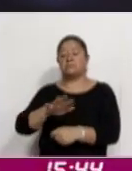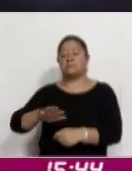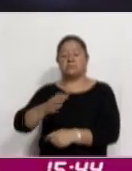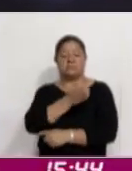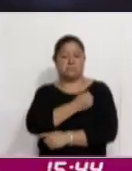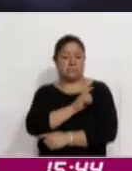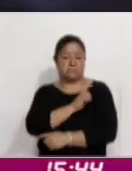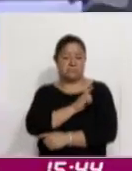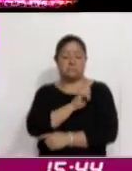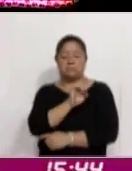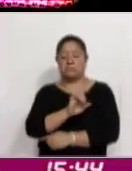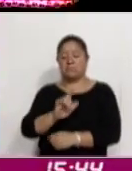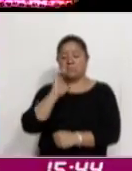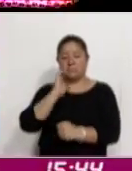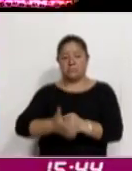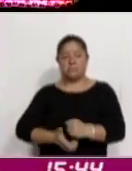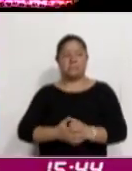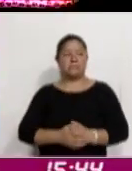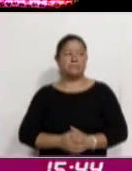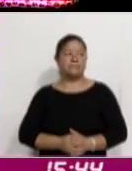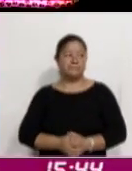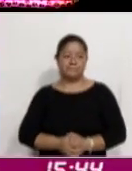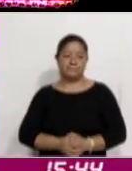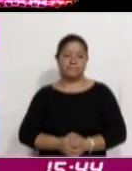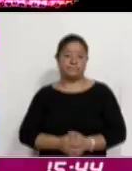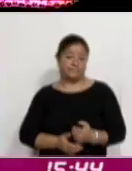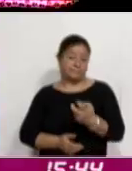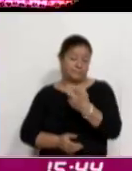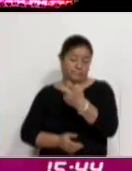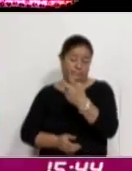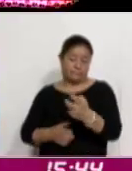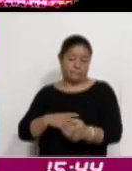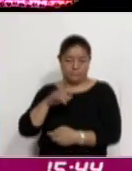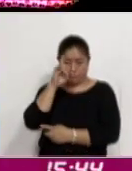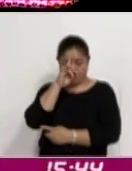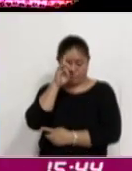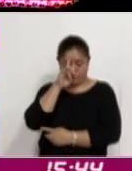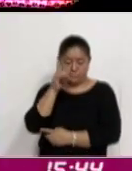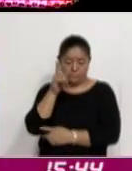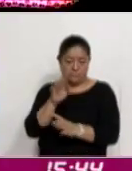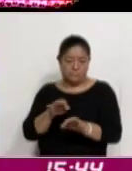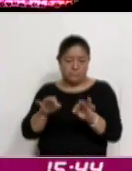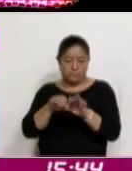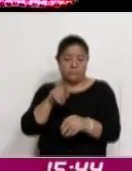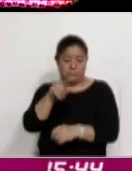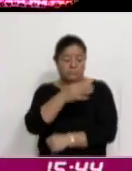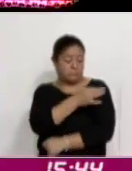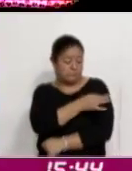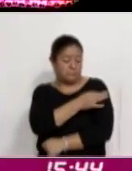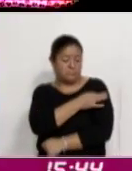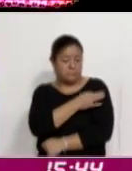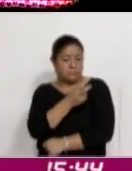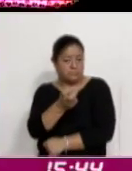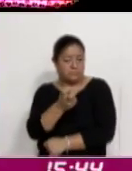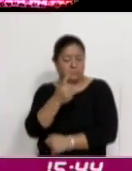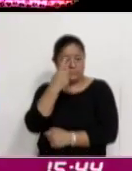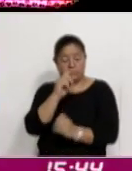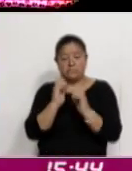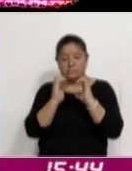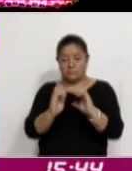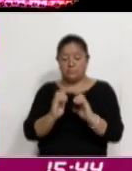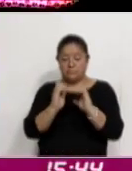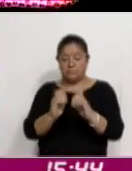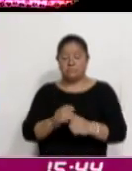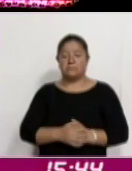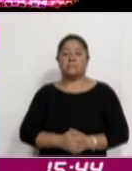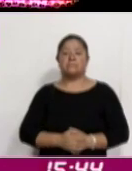López, Corasid Noticias. Pues ahí la recomendación y la importancia de que usted se aplique estos biológicos para estar protegidos